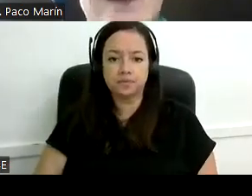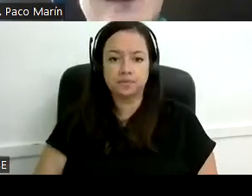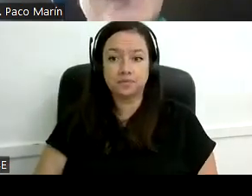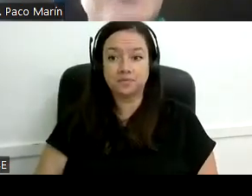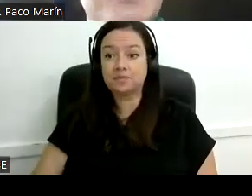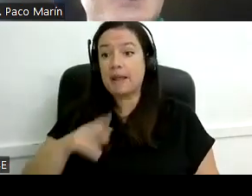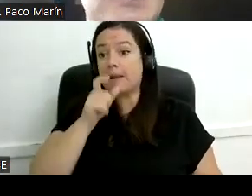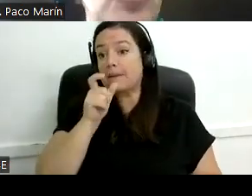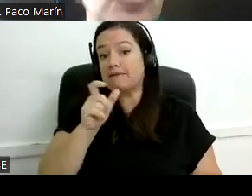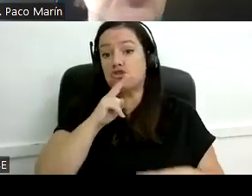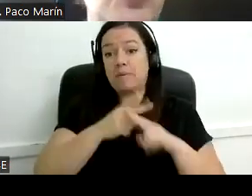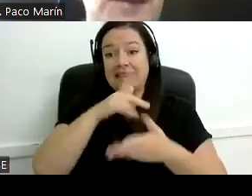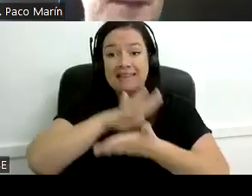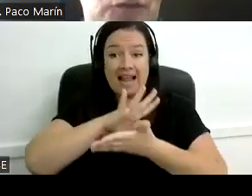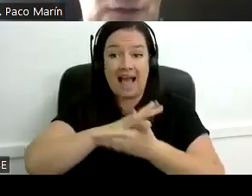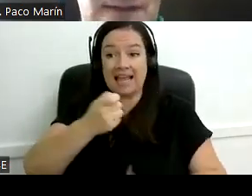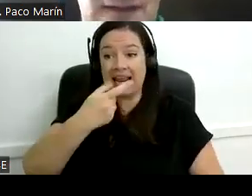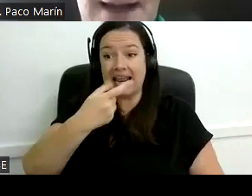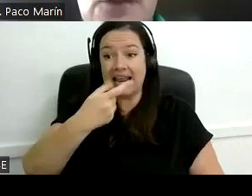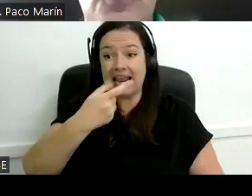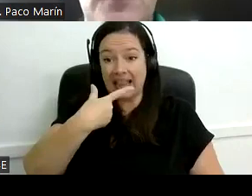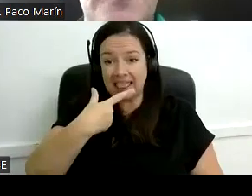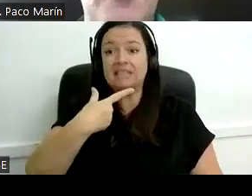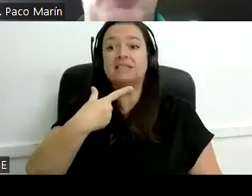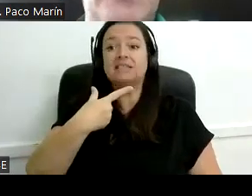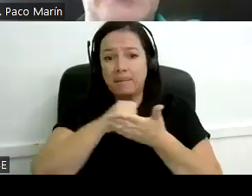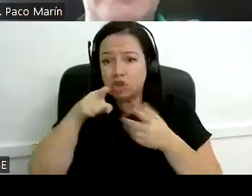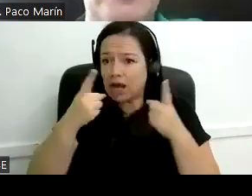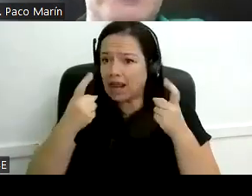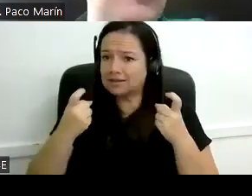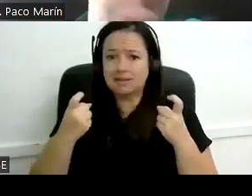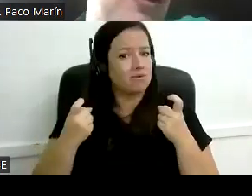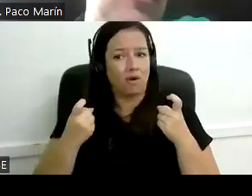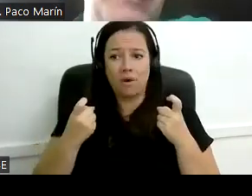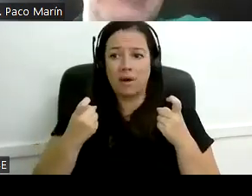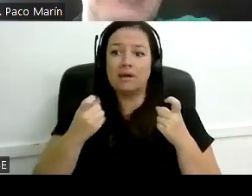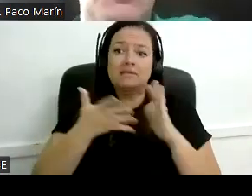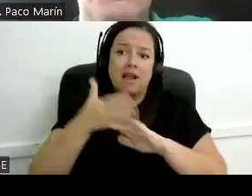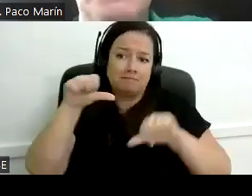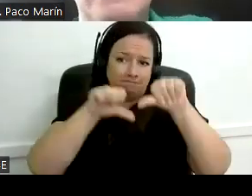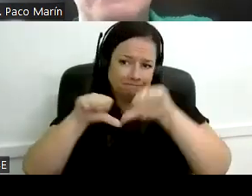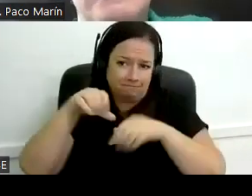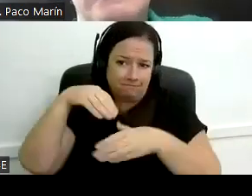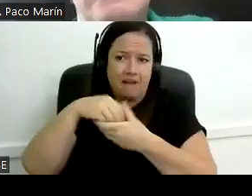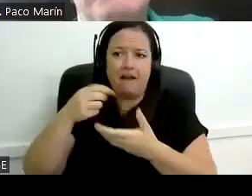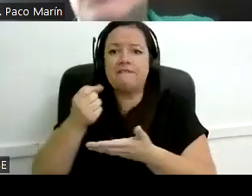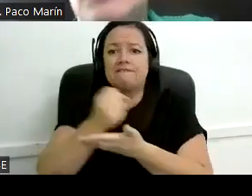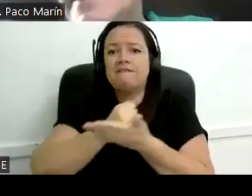Los tranquilizantes sintéticos no siempre son necesarios. Entendemos por tranquilizantes sintéticos los que os he comentado, ¿no?